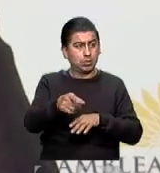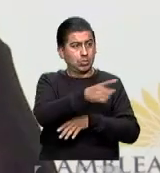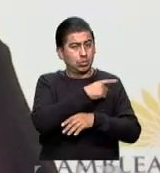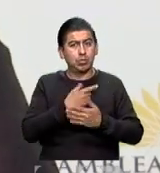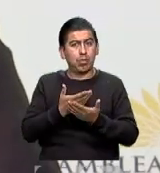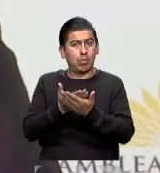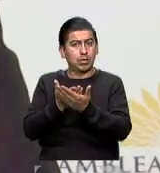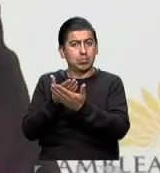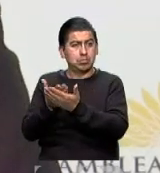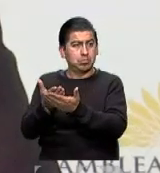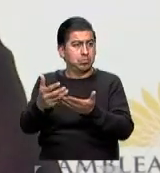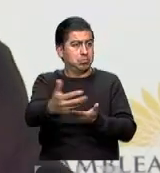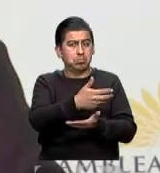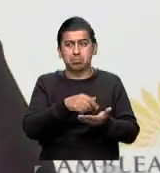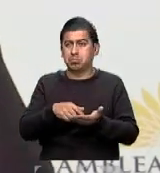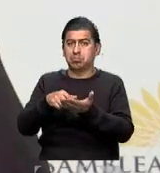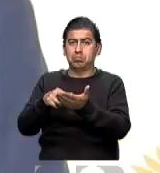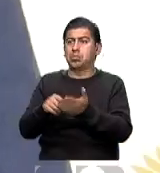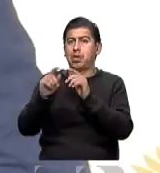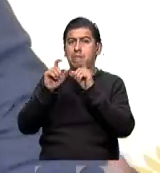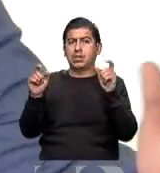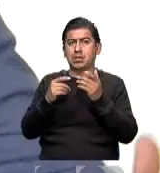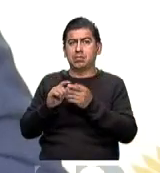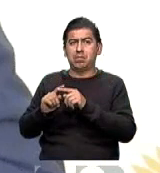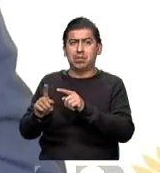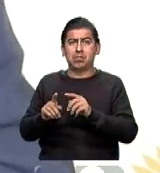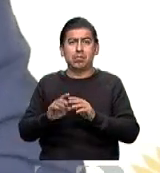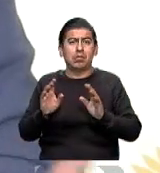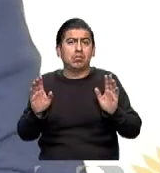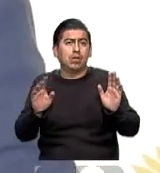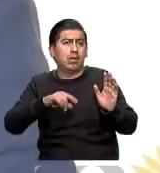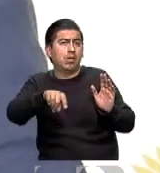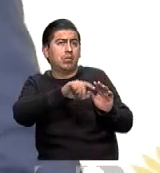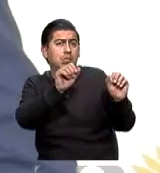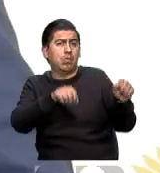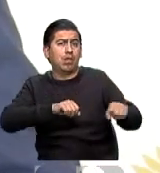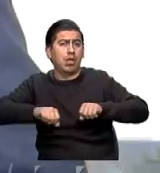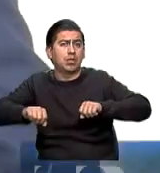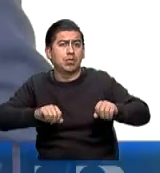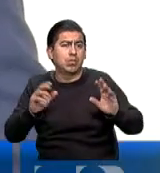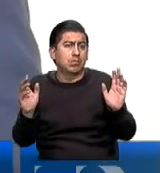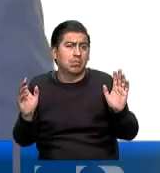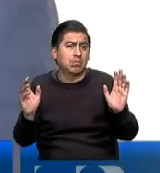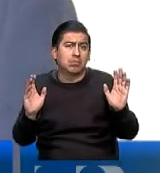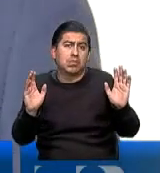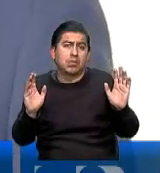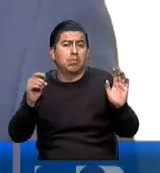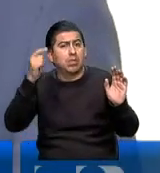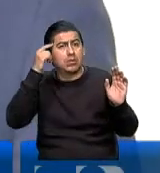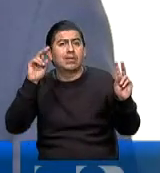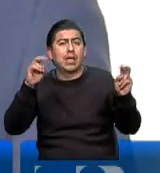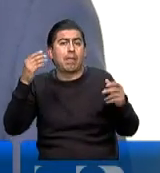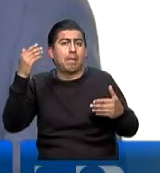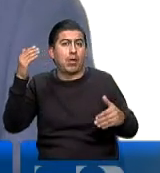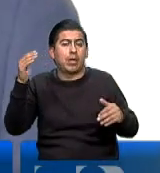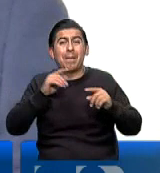las demás bancadas de los sectores profesionales de los empresarios están en su derecho de hacer alguna gestión política porque lo veo que es netamente político pero ya